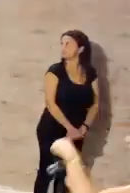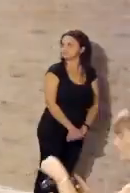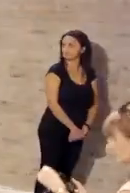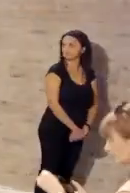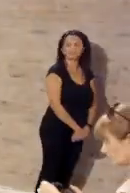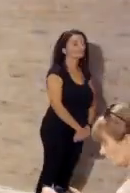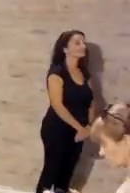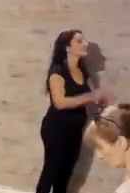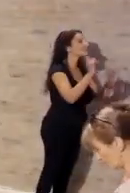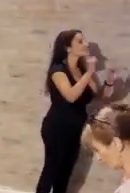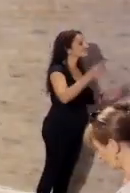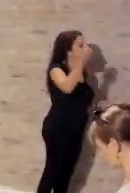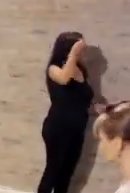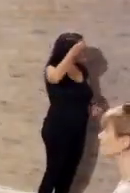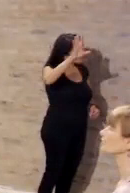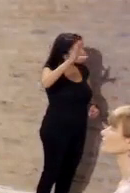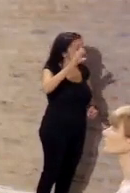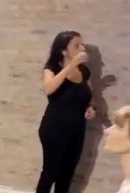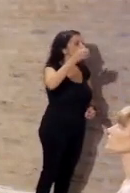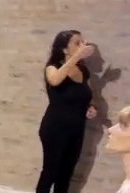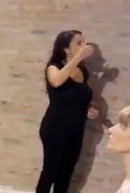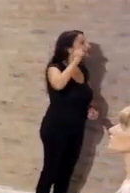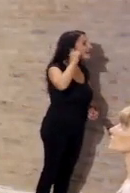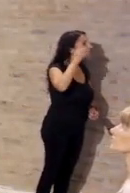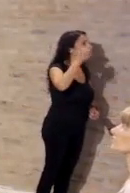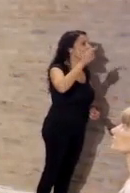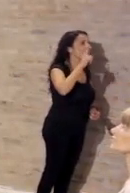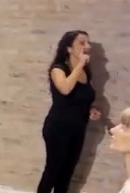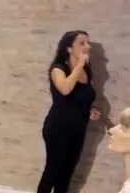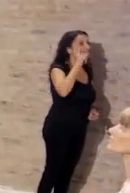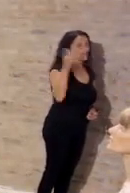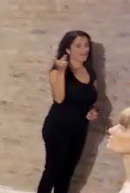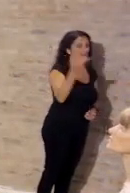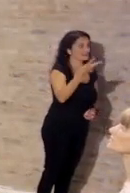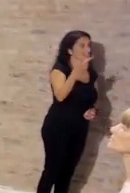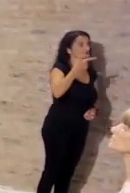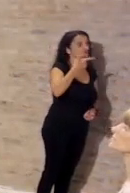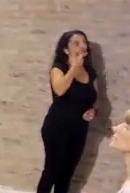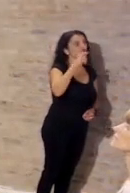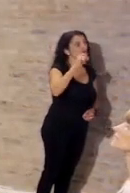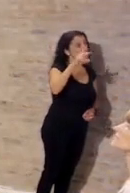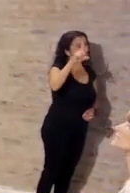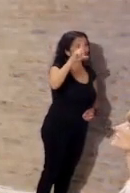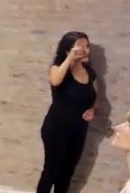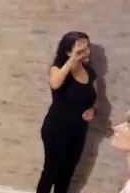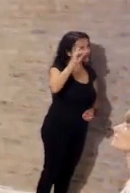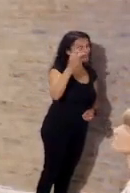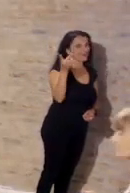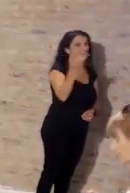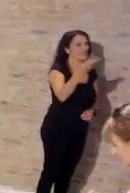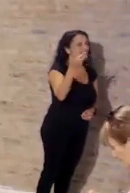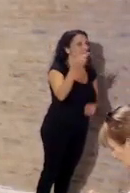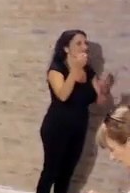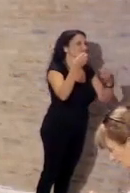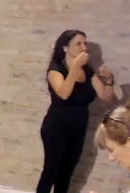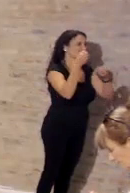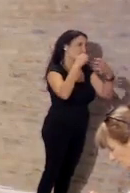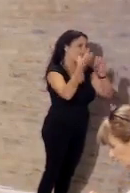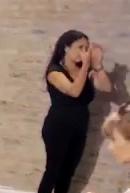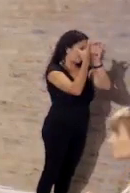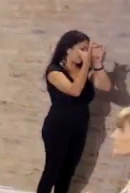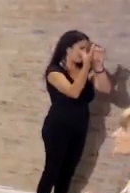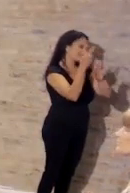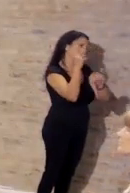Unidas Bueno me olvidé comentarles que Gabi Bruno y solea gz van a estar en la pantalla van a estar de